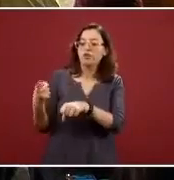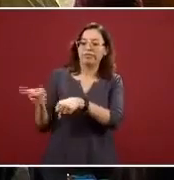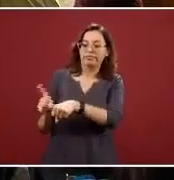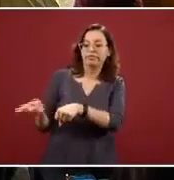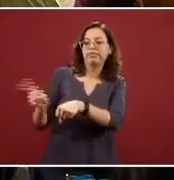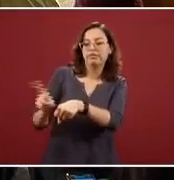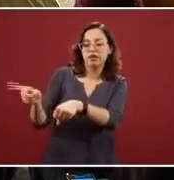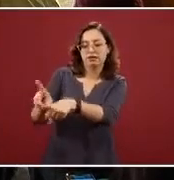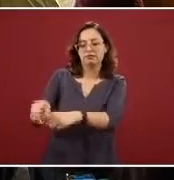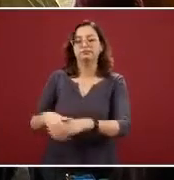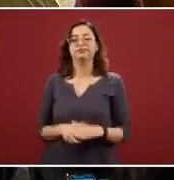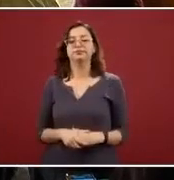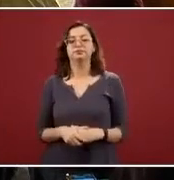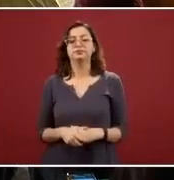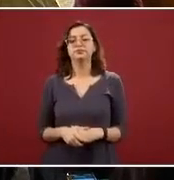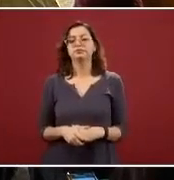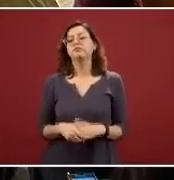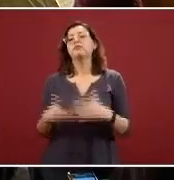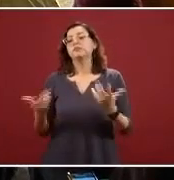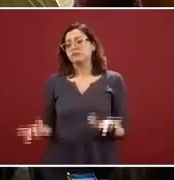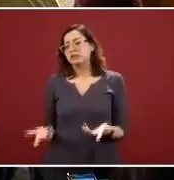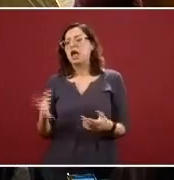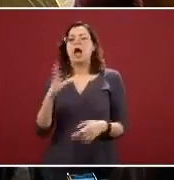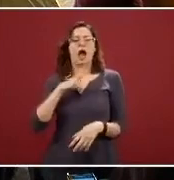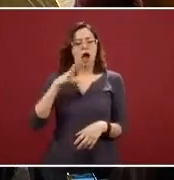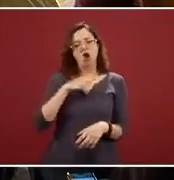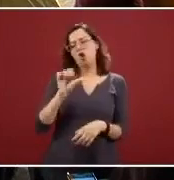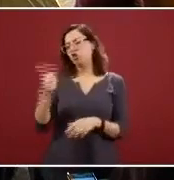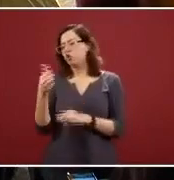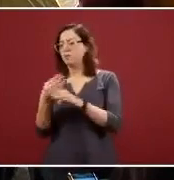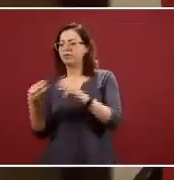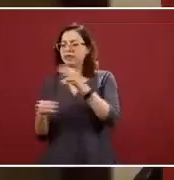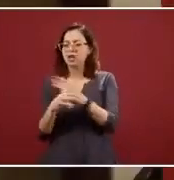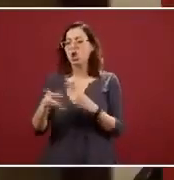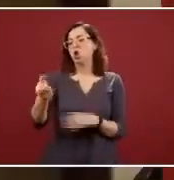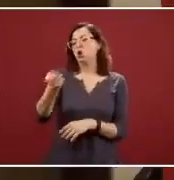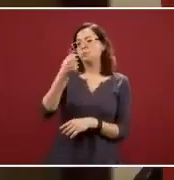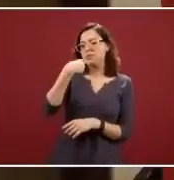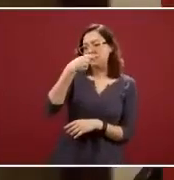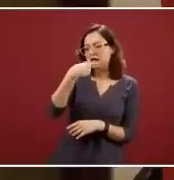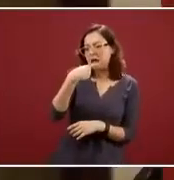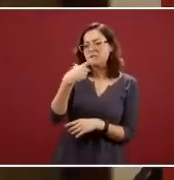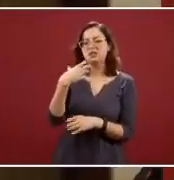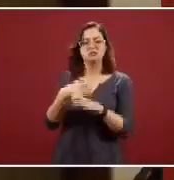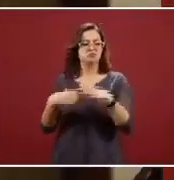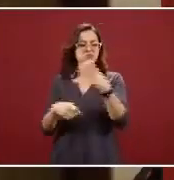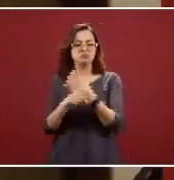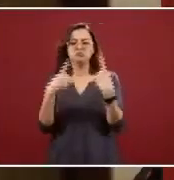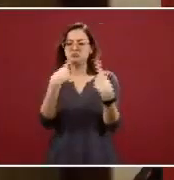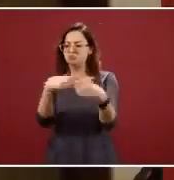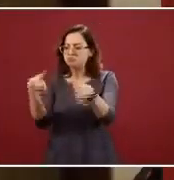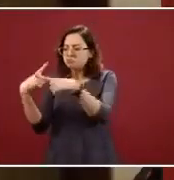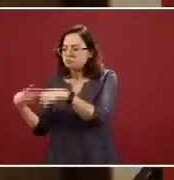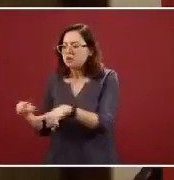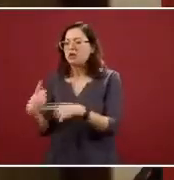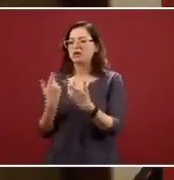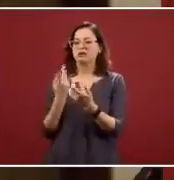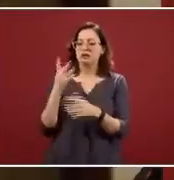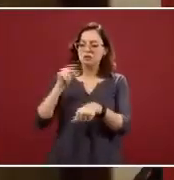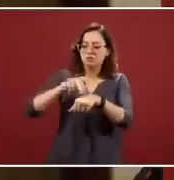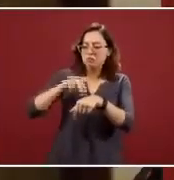hospitalización. También tenemos una serie de insumos que son medicamentos y muchos otros consumibles que se usan en la atención, consumibles que se usan en la